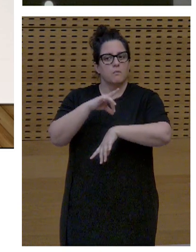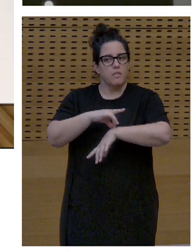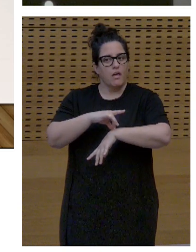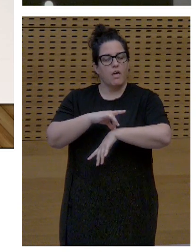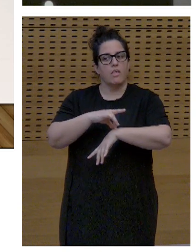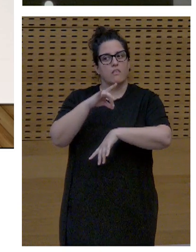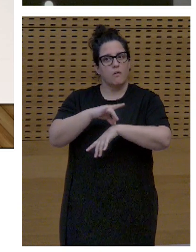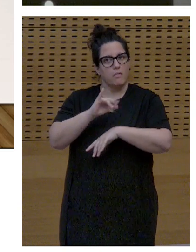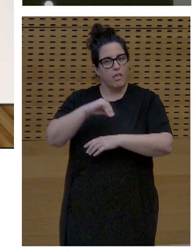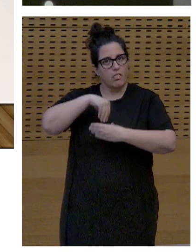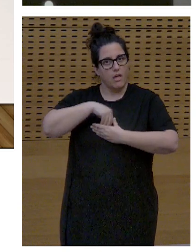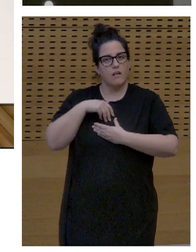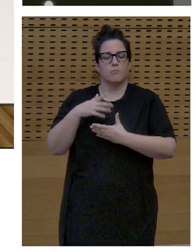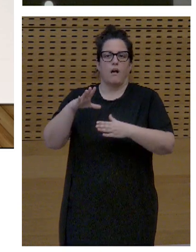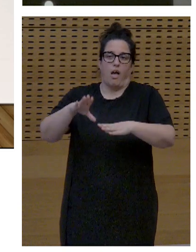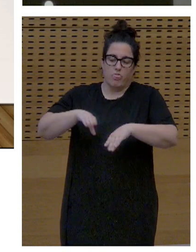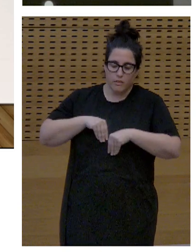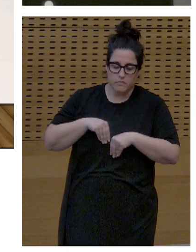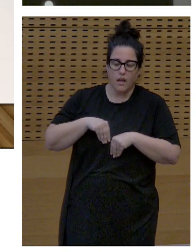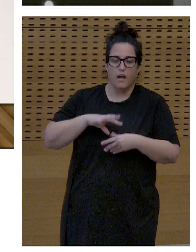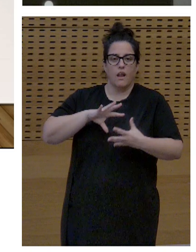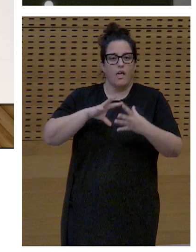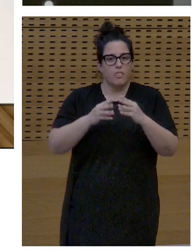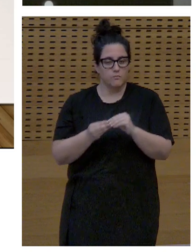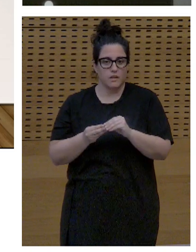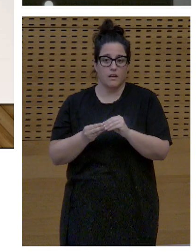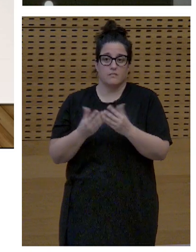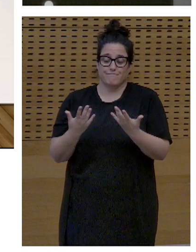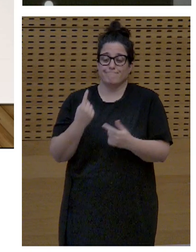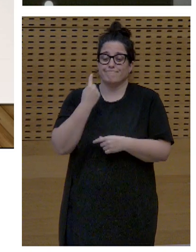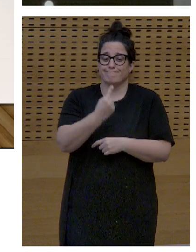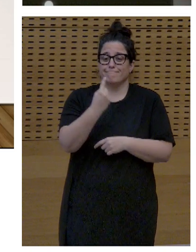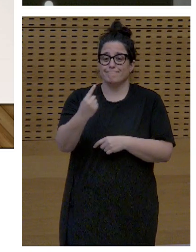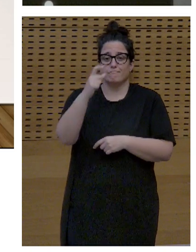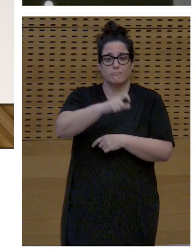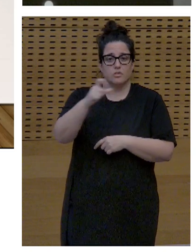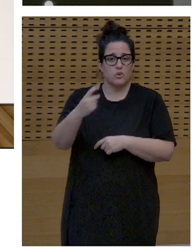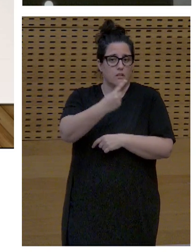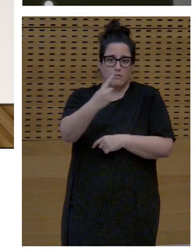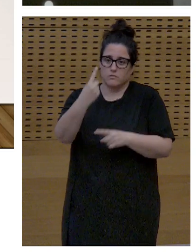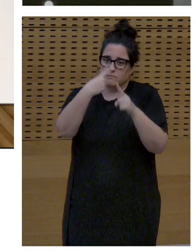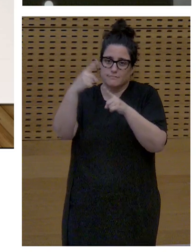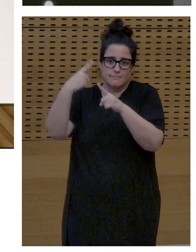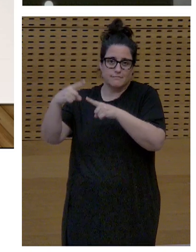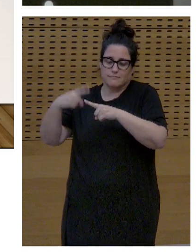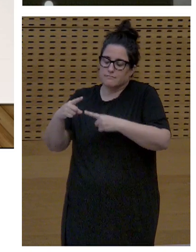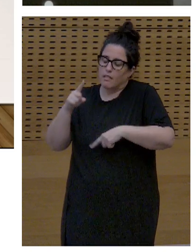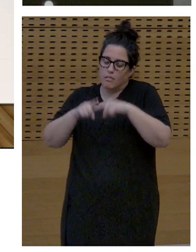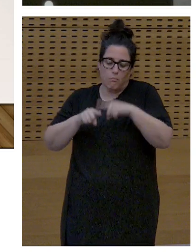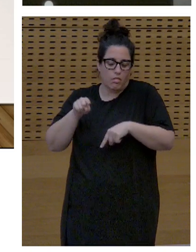aceptarlo y para adaptarme. Cada persona es diferente. Unos necesitan un tiempo, otros necesitan